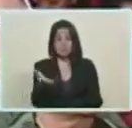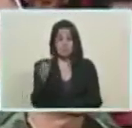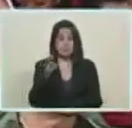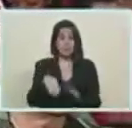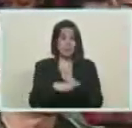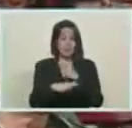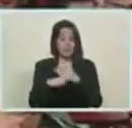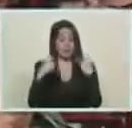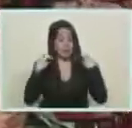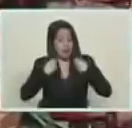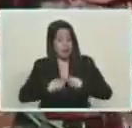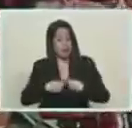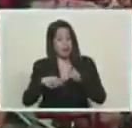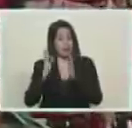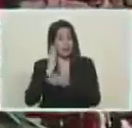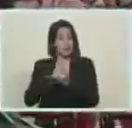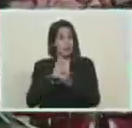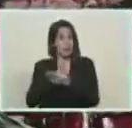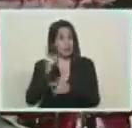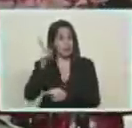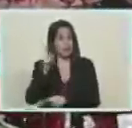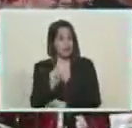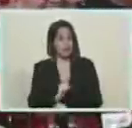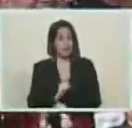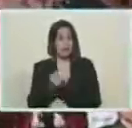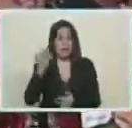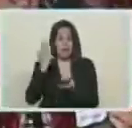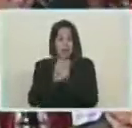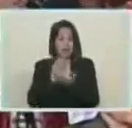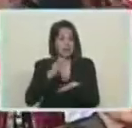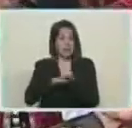el abrigo y ahí le quedó la cartera.